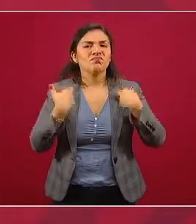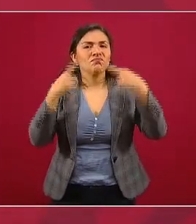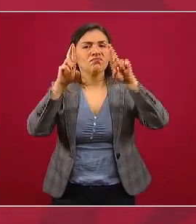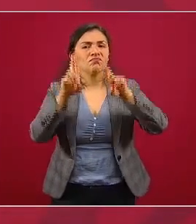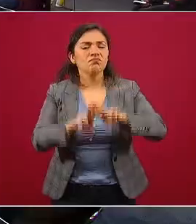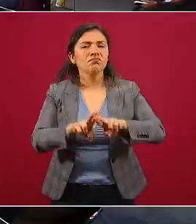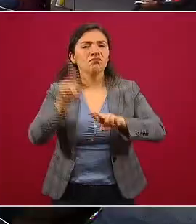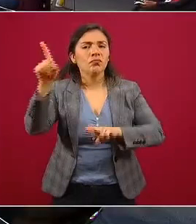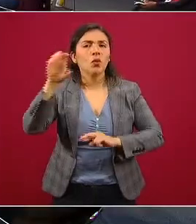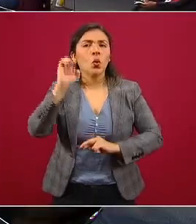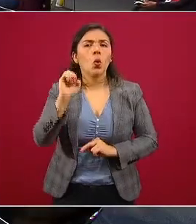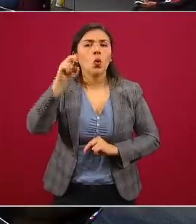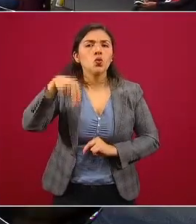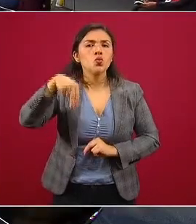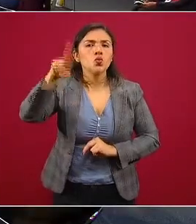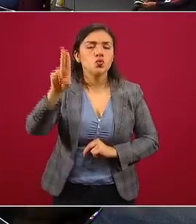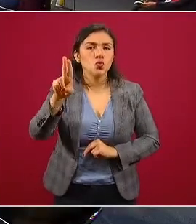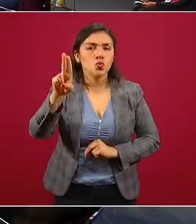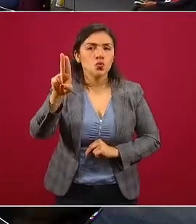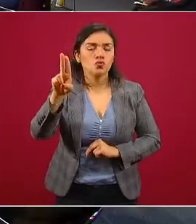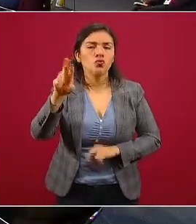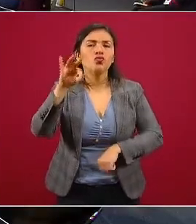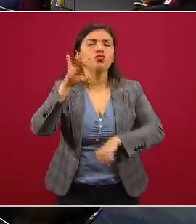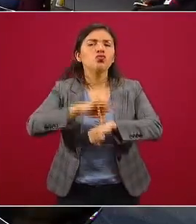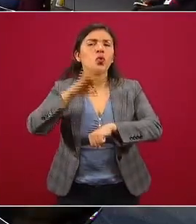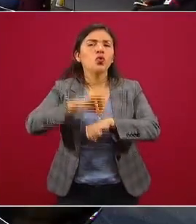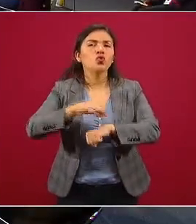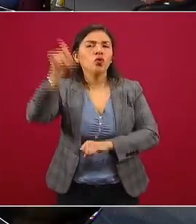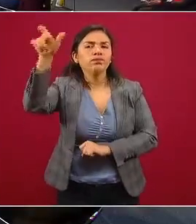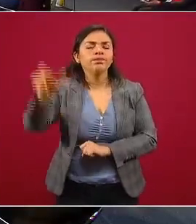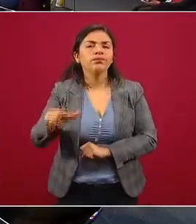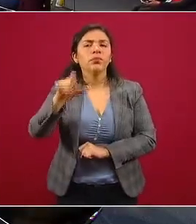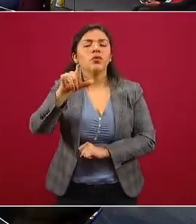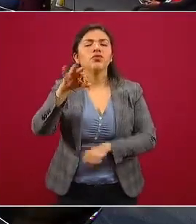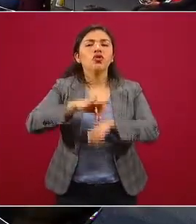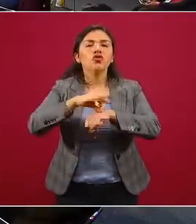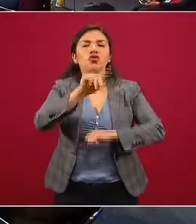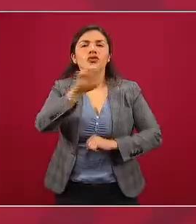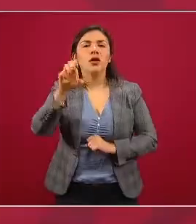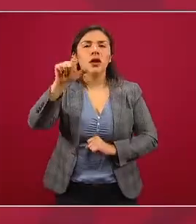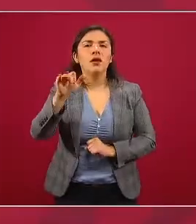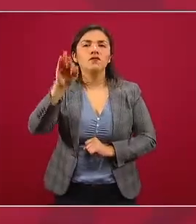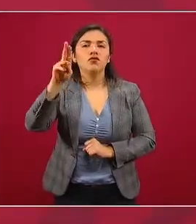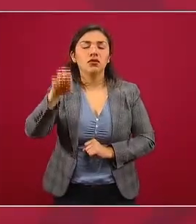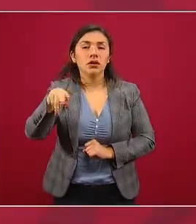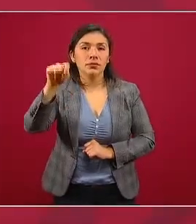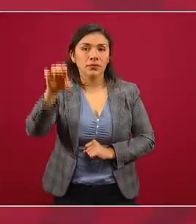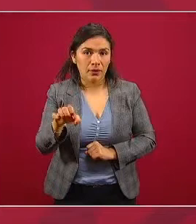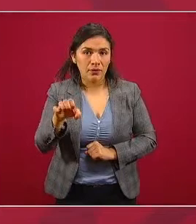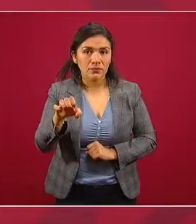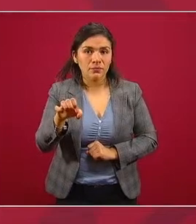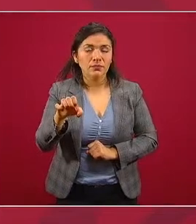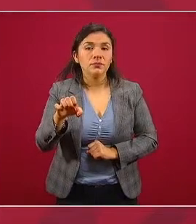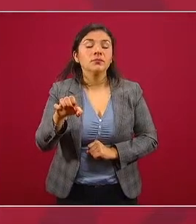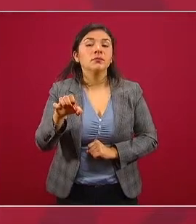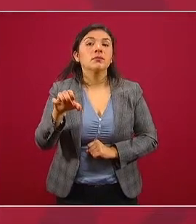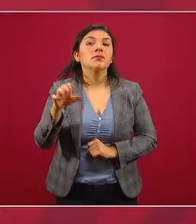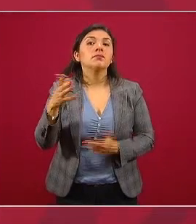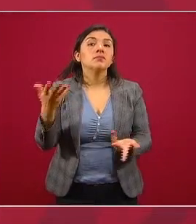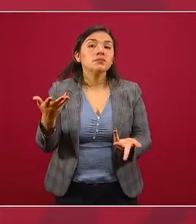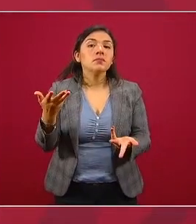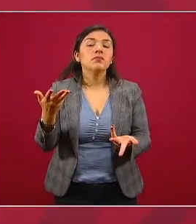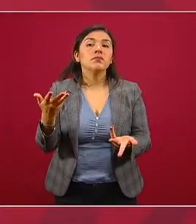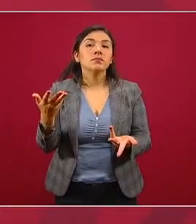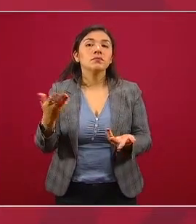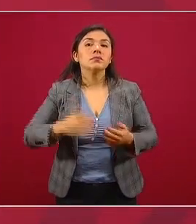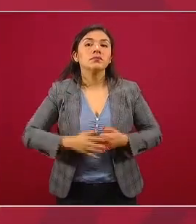ONU, el doctor de la Fuente, porque